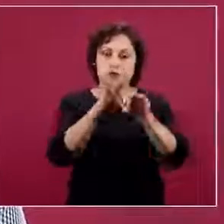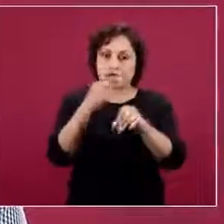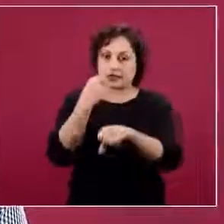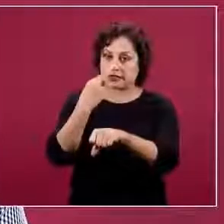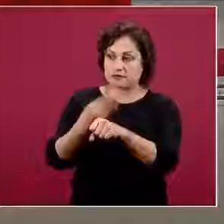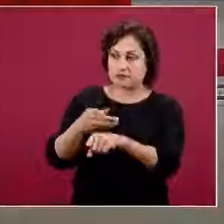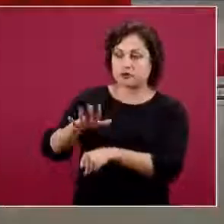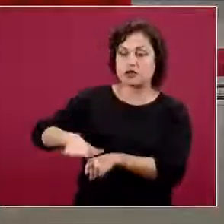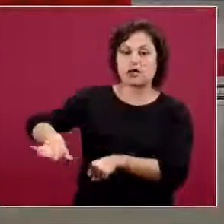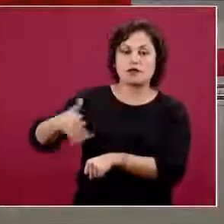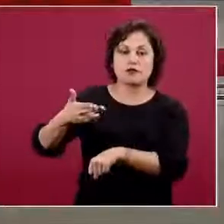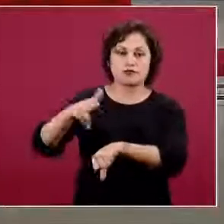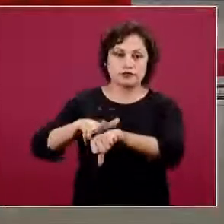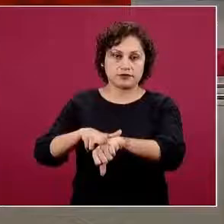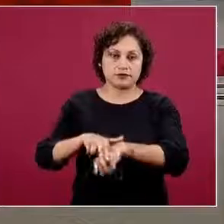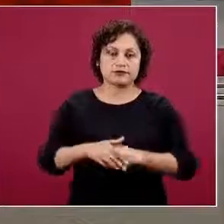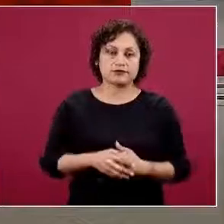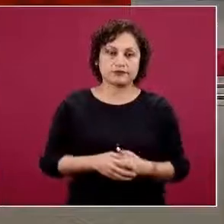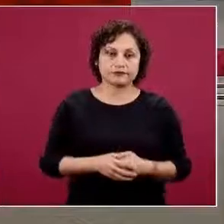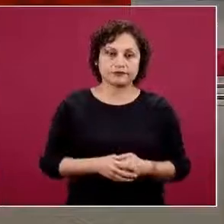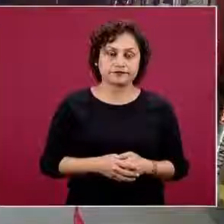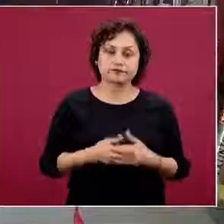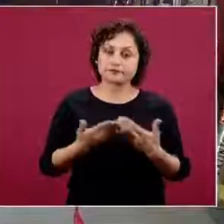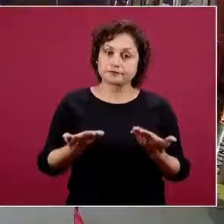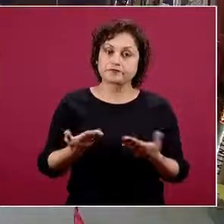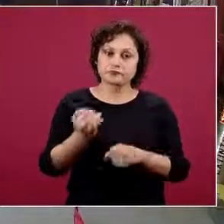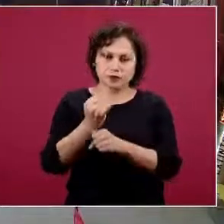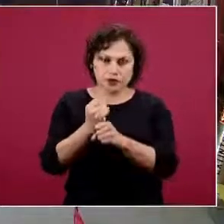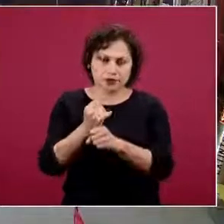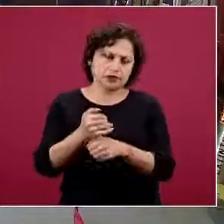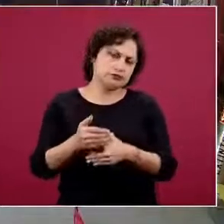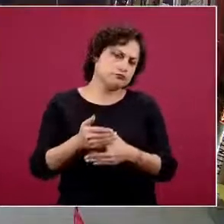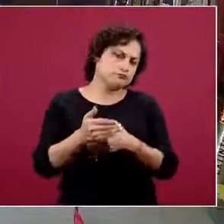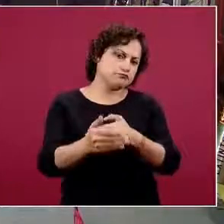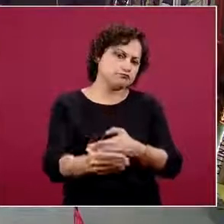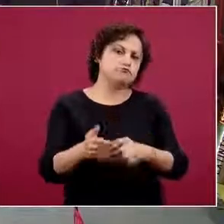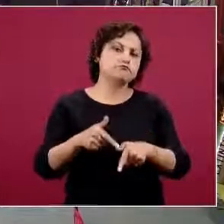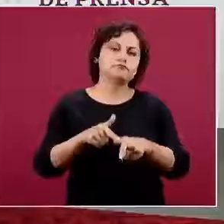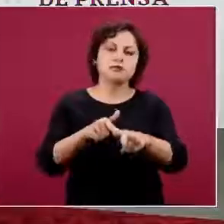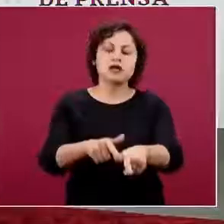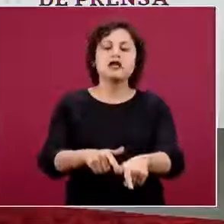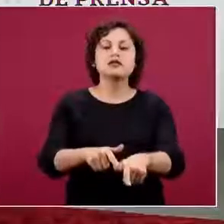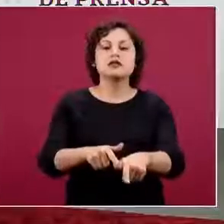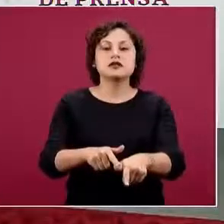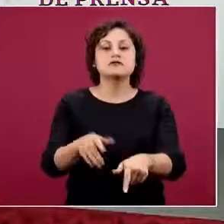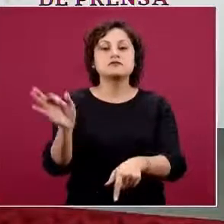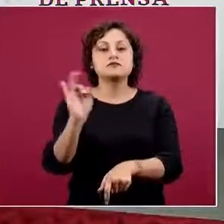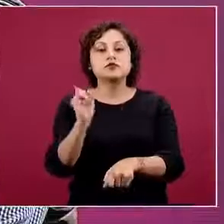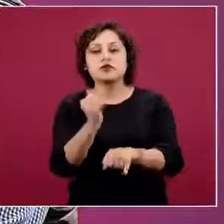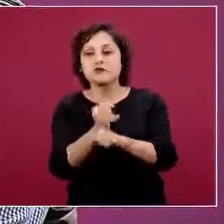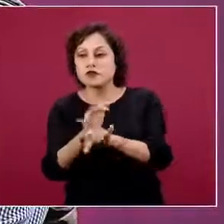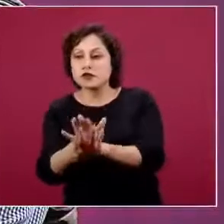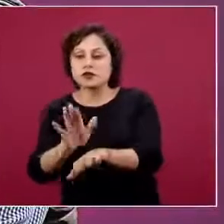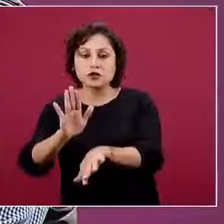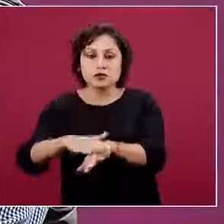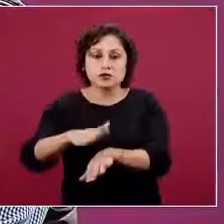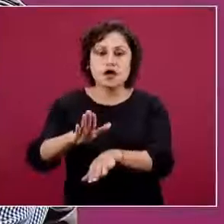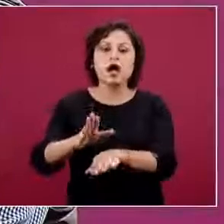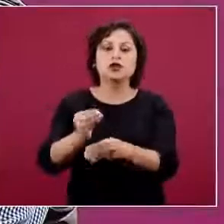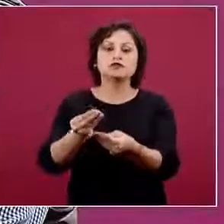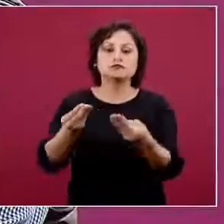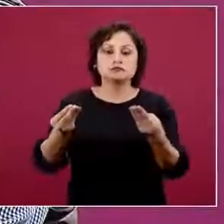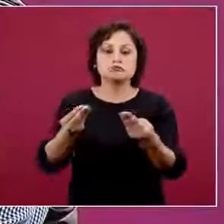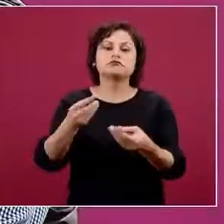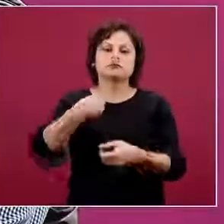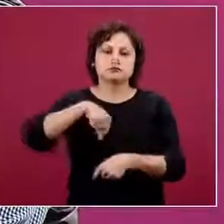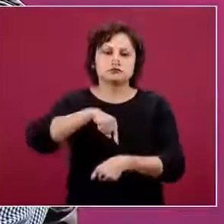se da en estos casos, ¿no? La investigación va a seguir en la medida que se tenga más información al respecto, con mucho gusto la